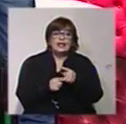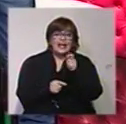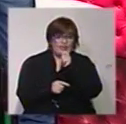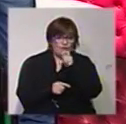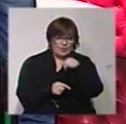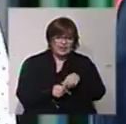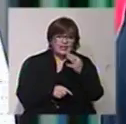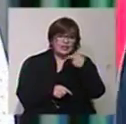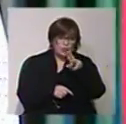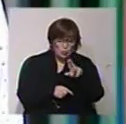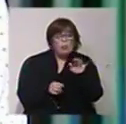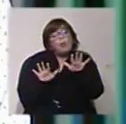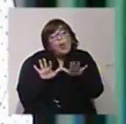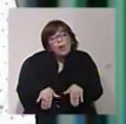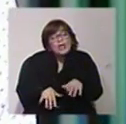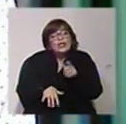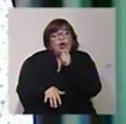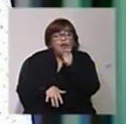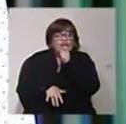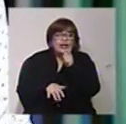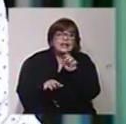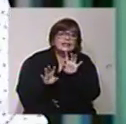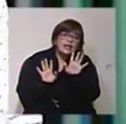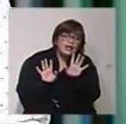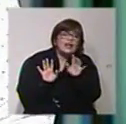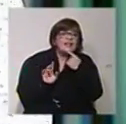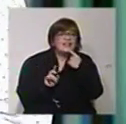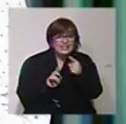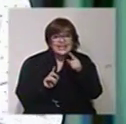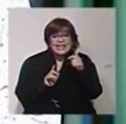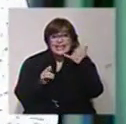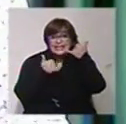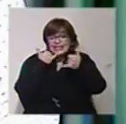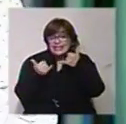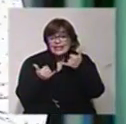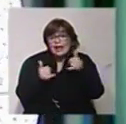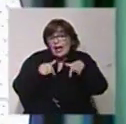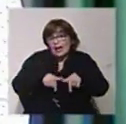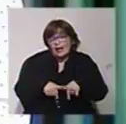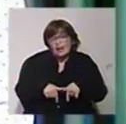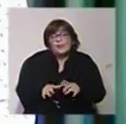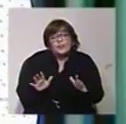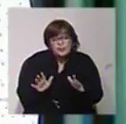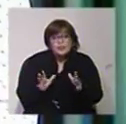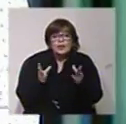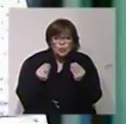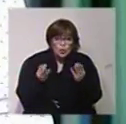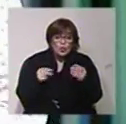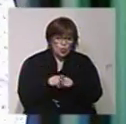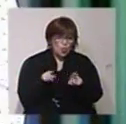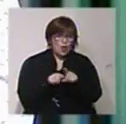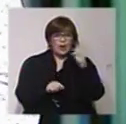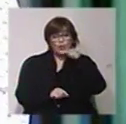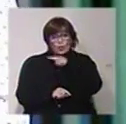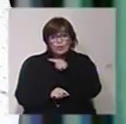menos las conferencias y repercusiones, la posibilidad. Hay que decirle a mucha gente que está llamando que en este país incluso se da algo muy parecido a lo de Rusia. Los